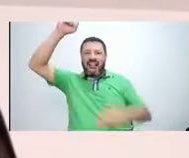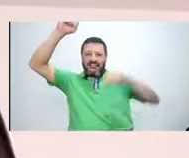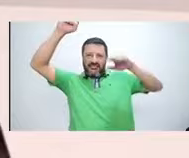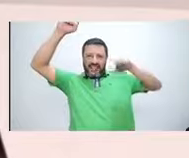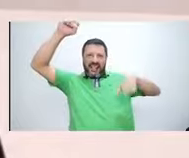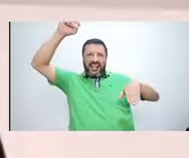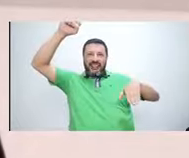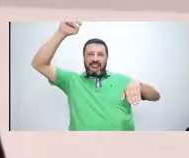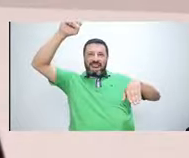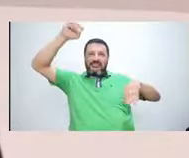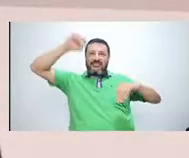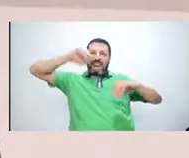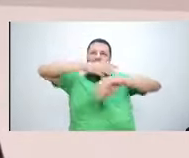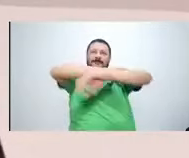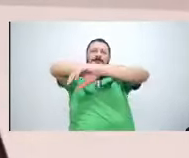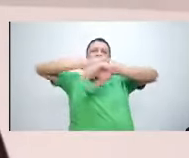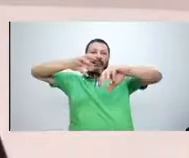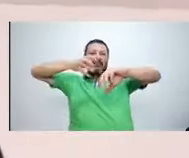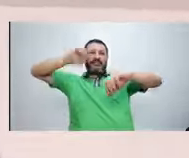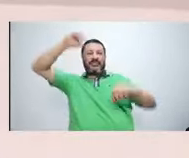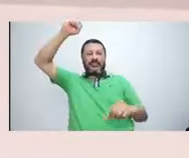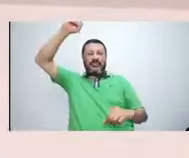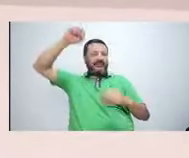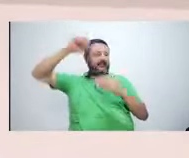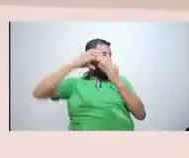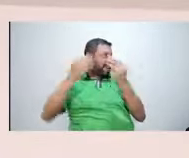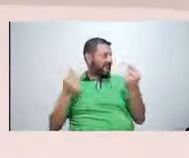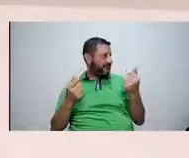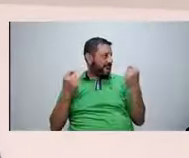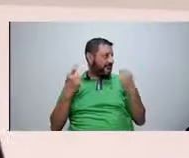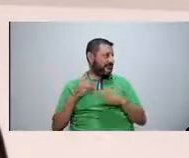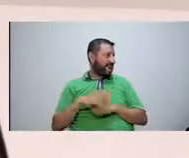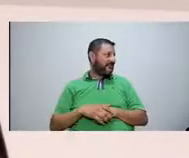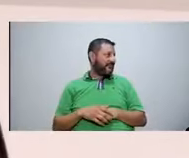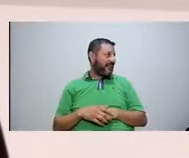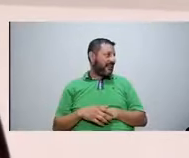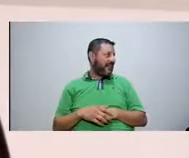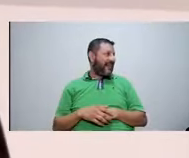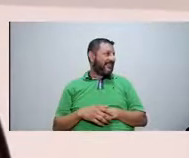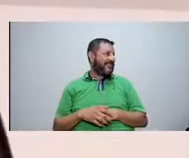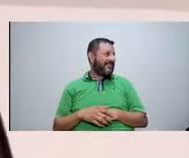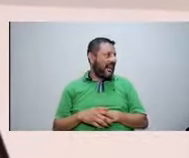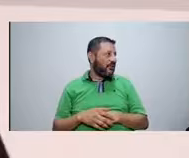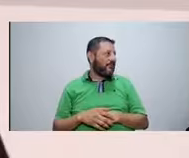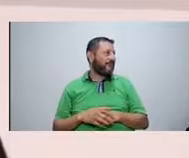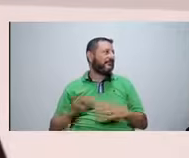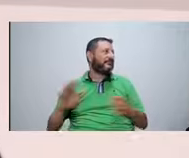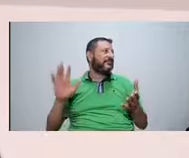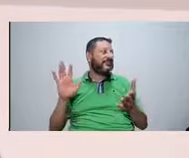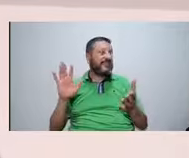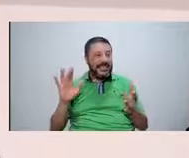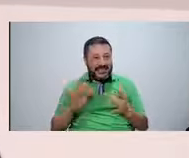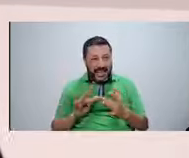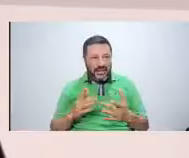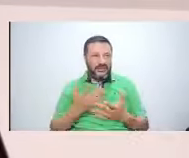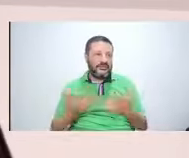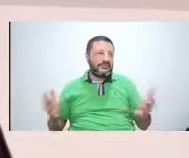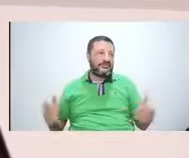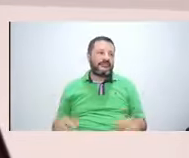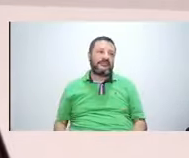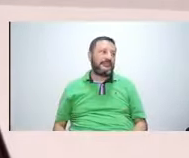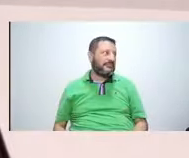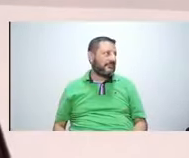confunde? Entonces ahí es lo que está explicando ahora. Todos, ese es como uno de los aparatos